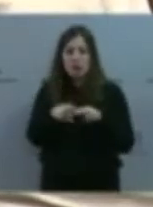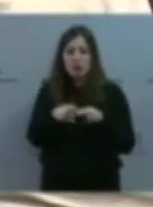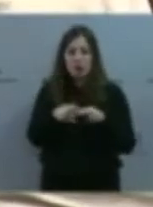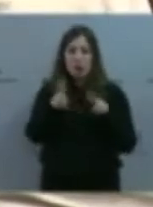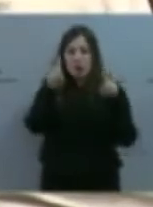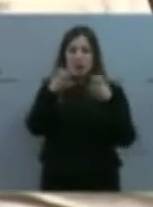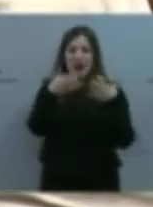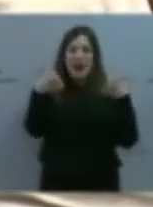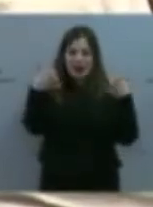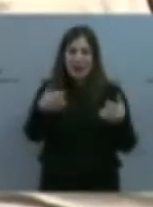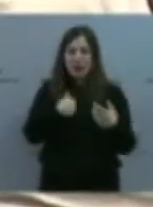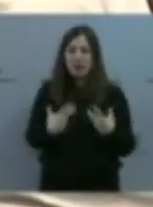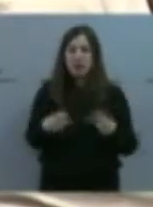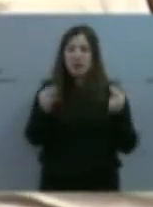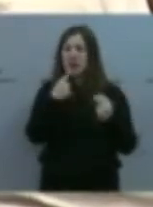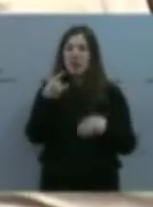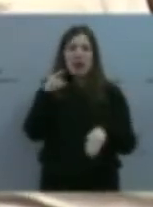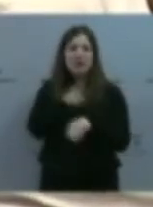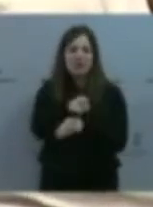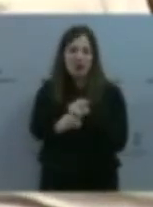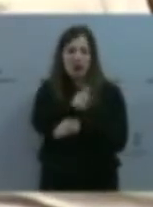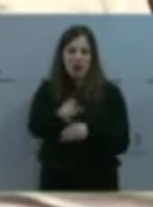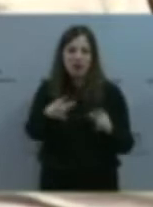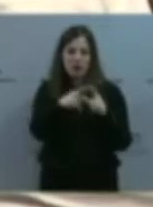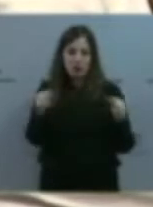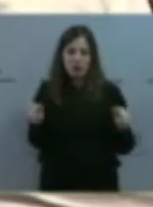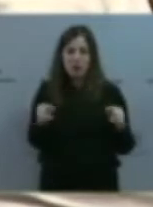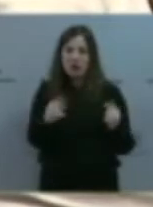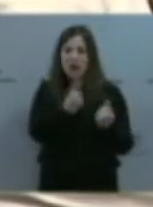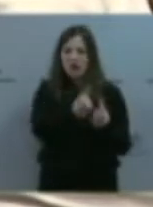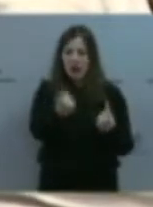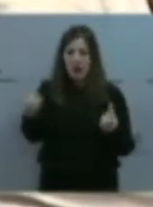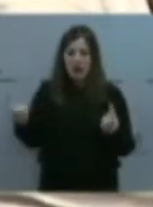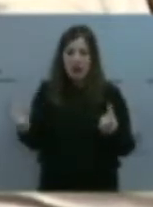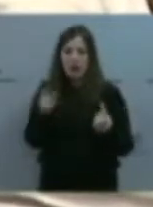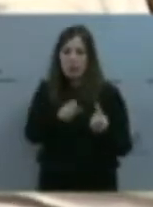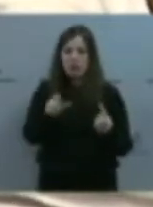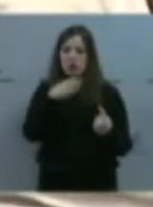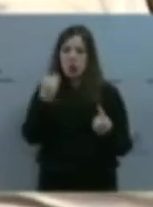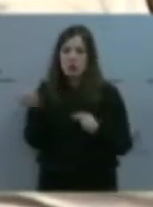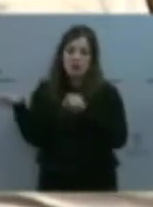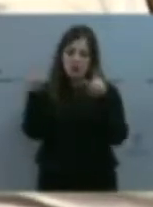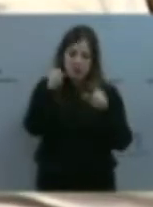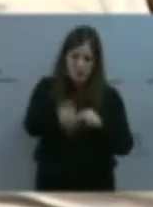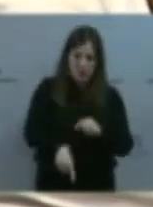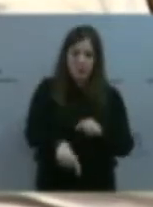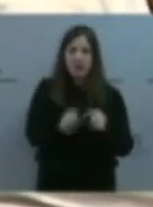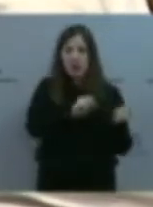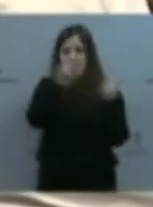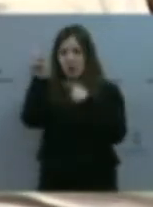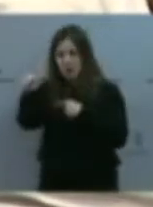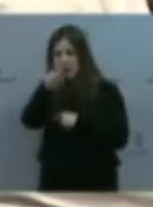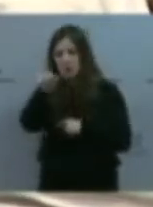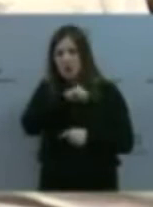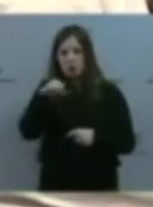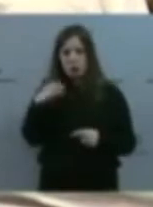la gente de Asturias, a cada uno de los miles de jóvenes emigrados, a cada uno de los autónomos que tuvieron que cerrar la persiana, a cada una de